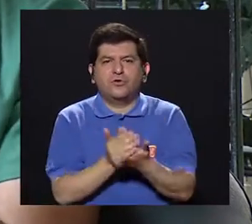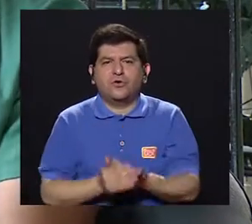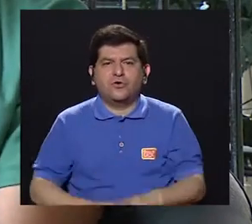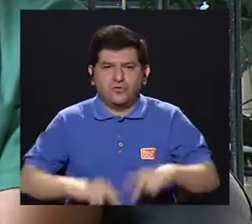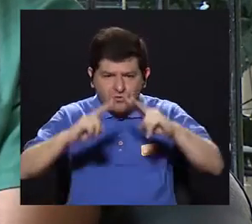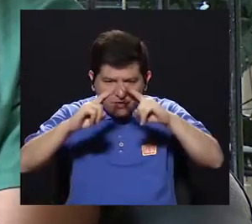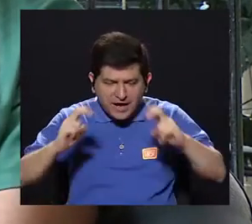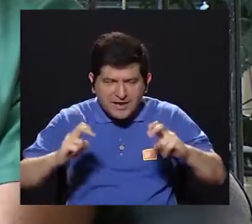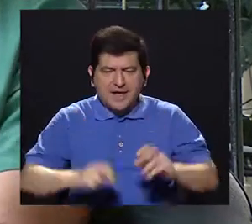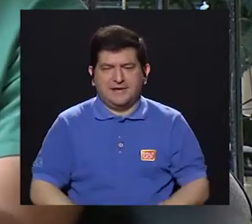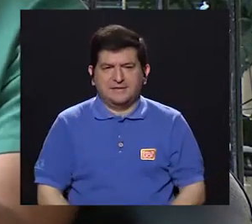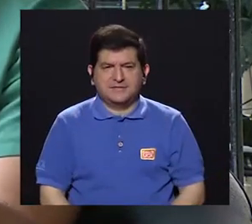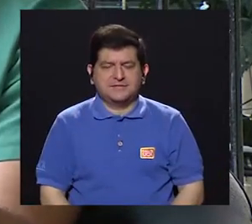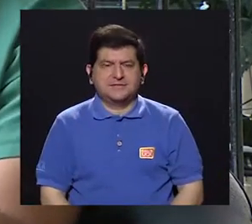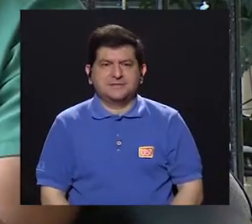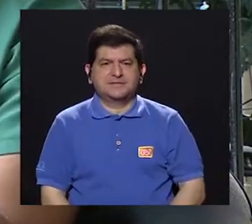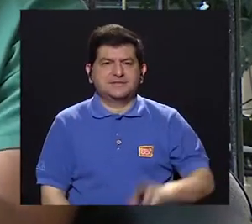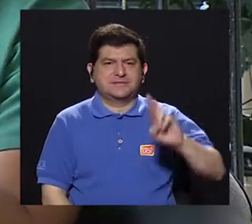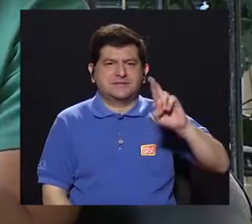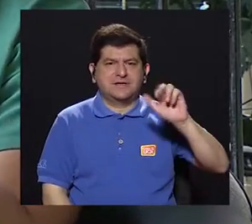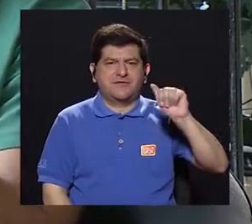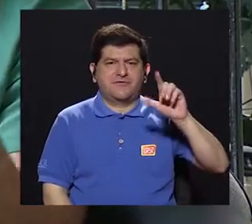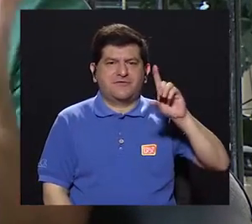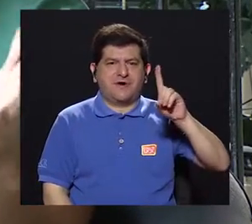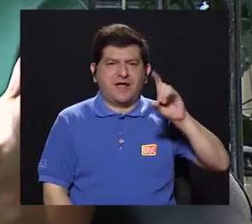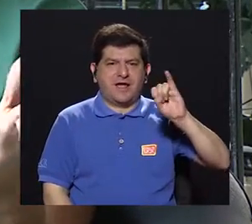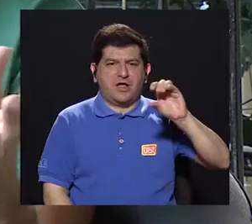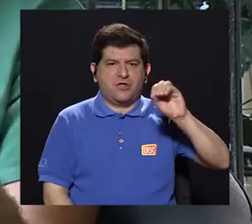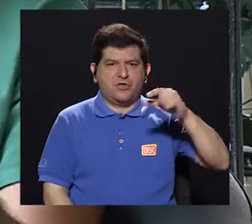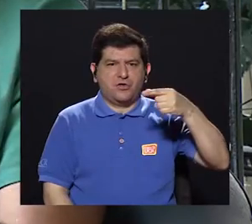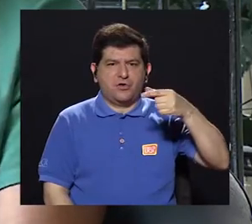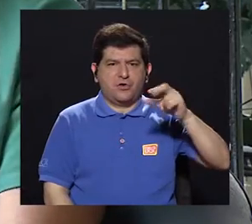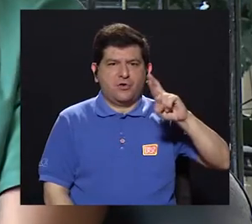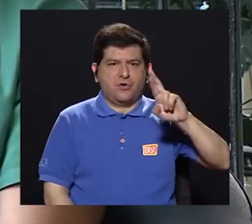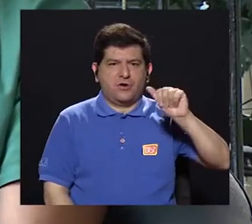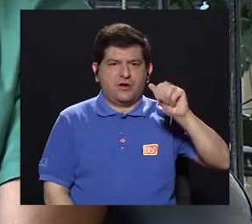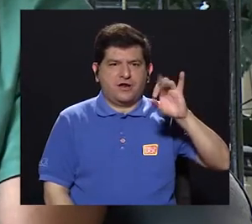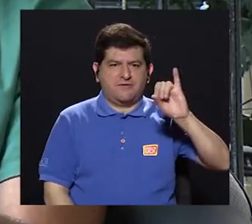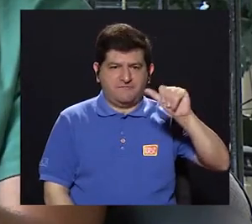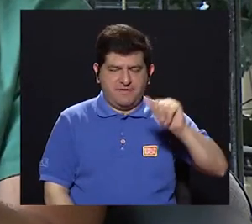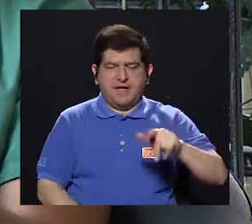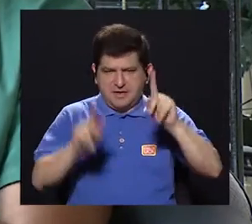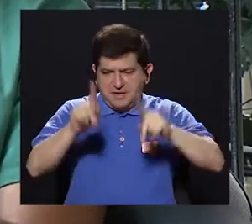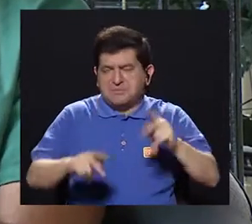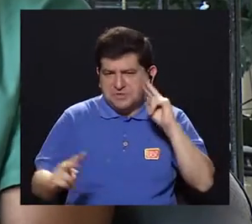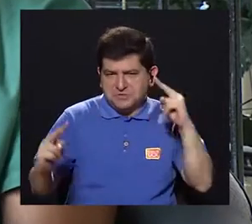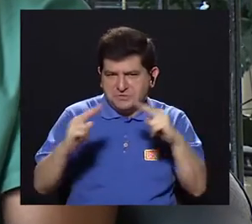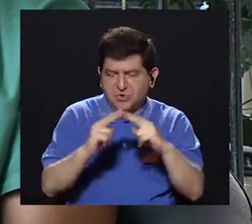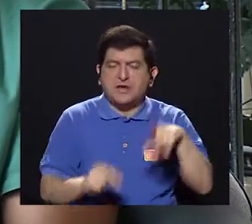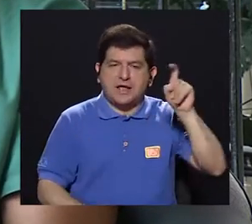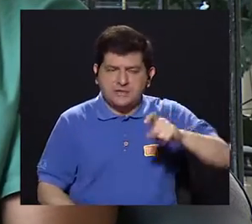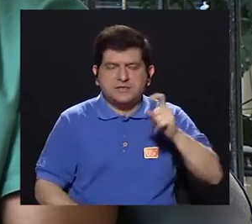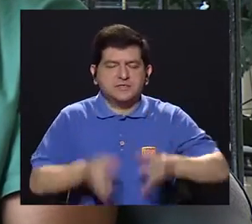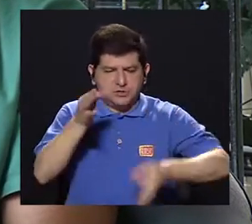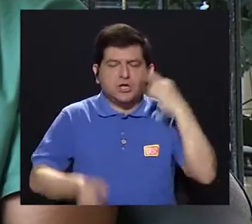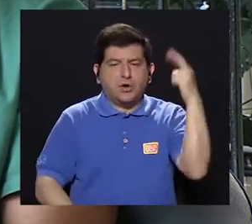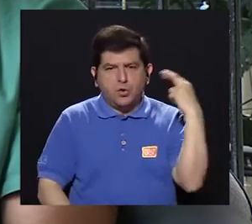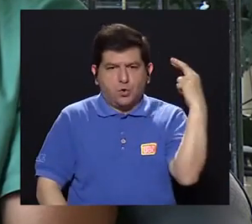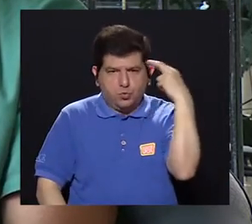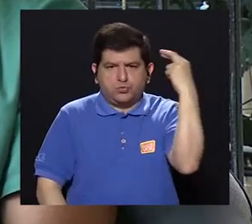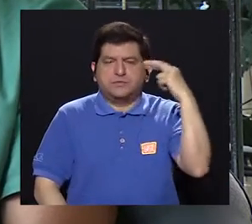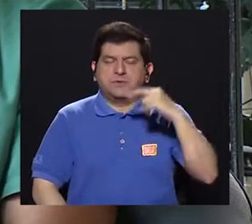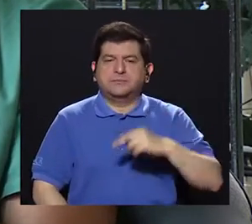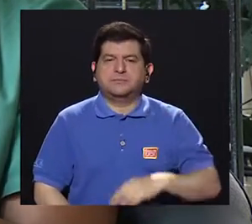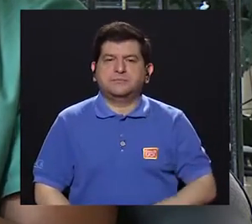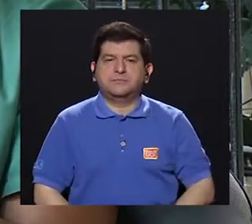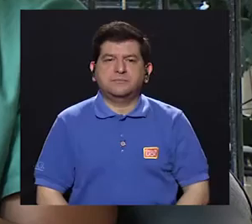Toda radiografía, llámese radiografía, que es como la parte más común para la población, ¿verdad? Tiene que estar previamente justificada